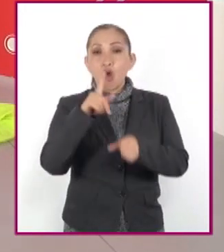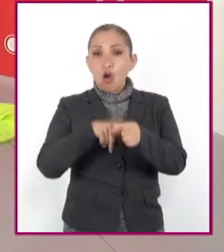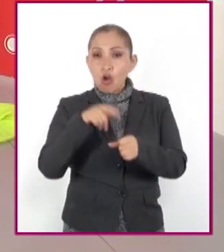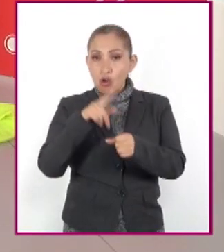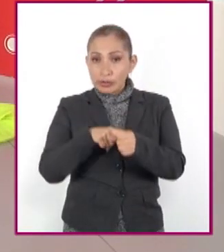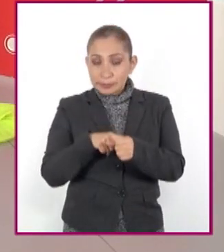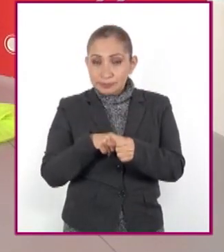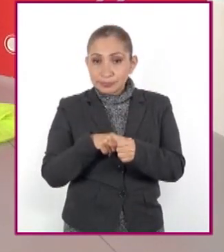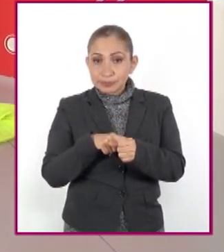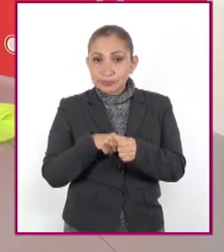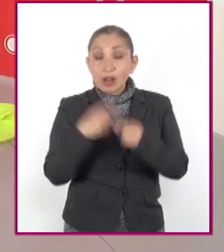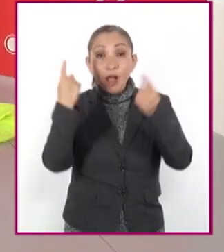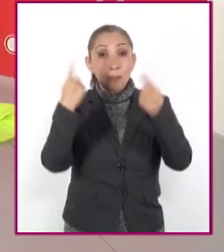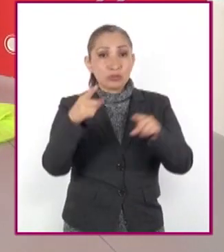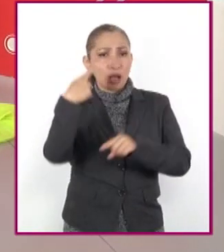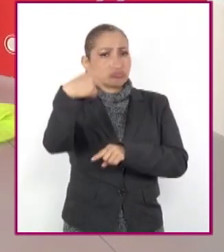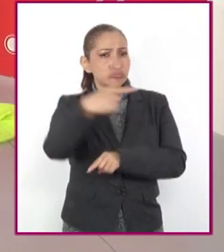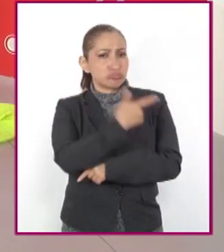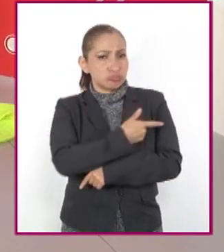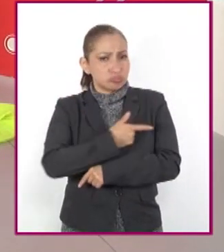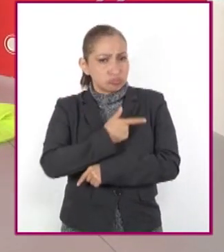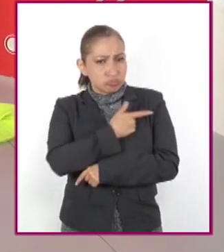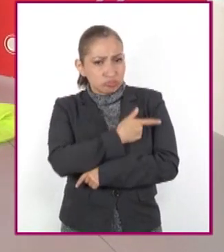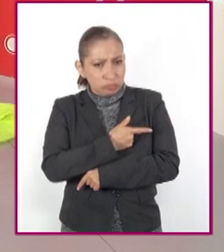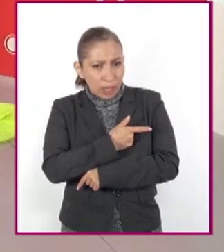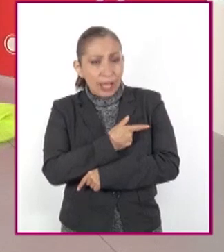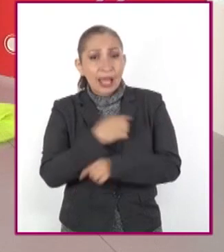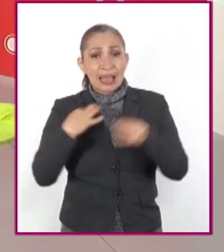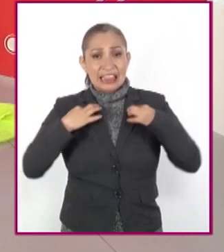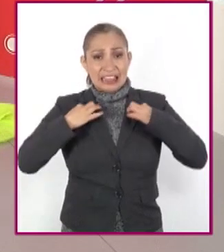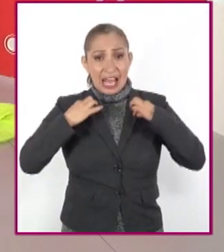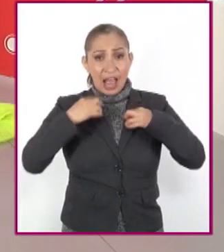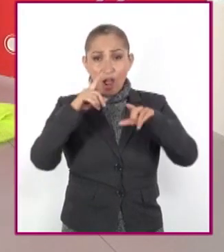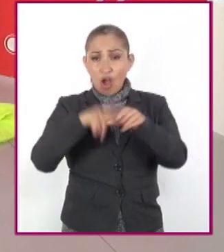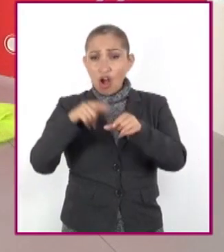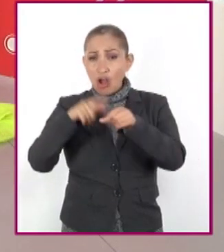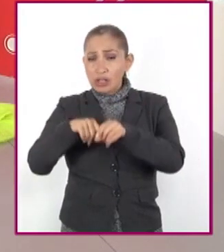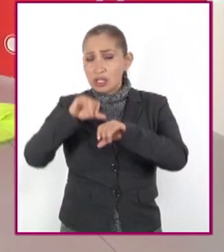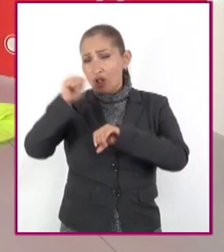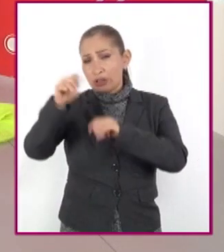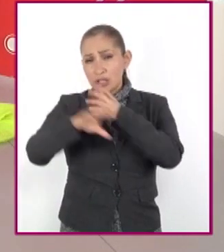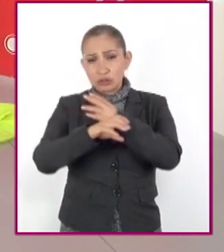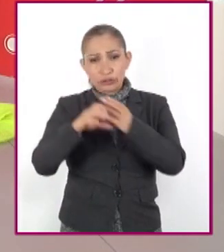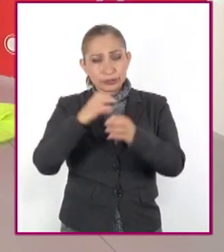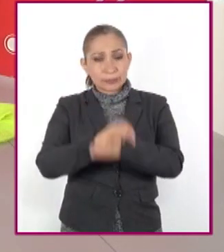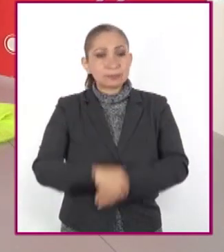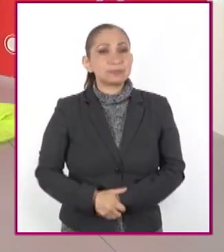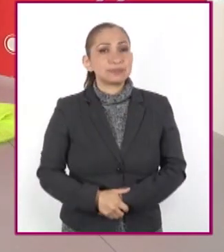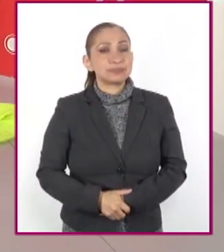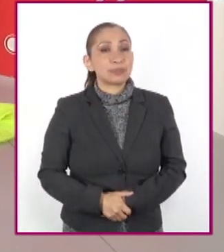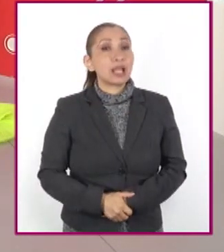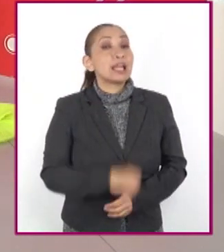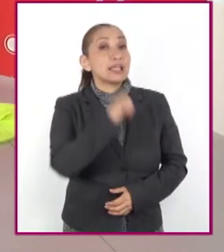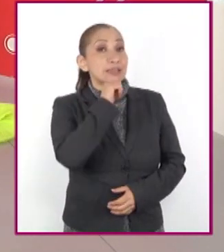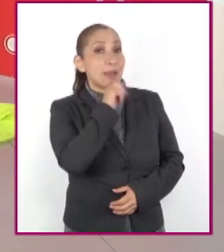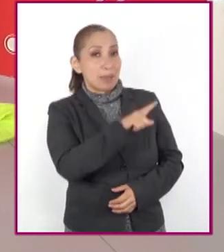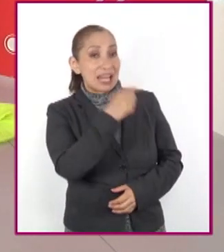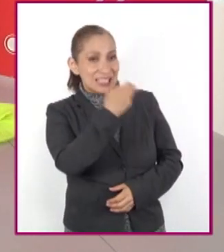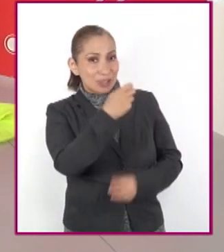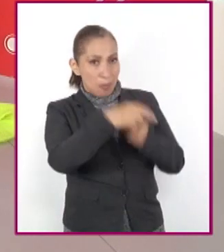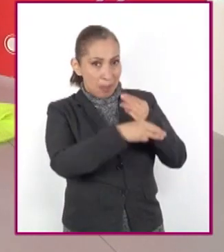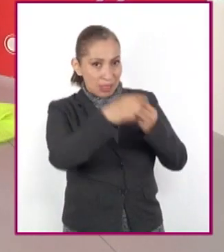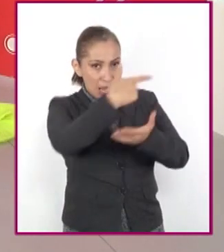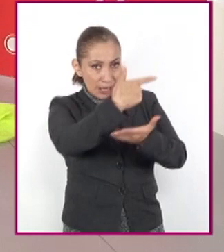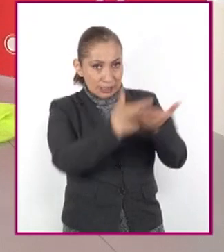colores, la música de selección, telas de colores, entre otras cosas. Al igual que estos